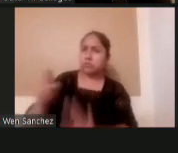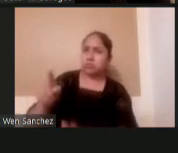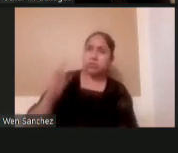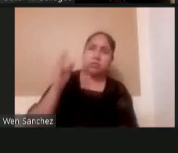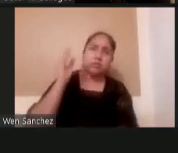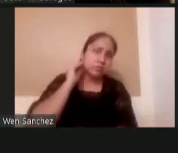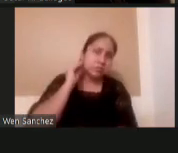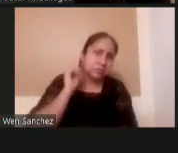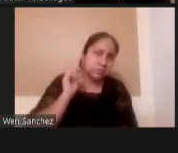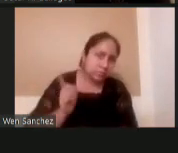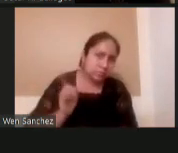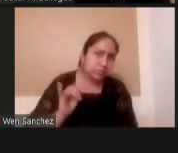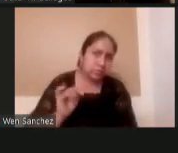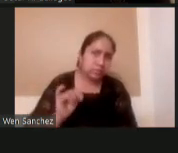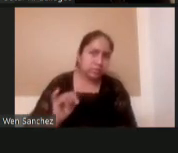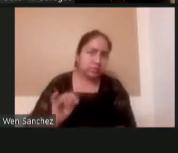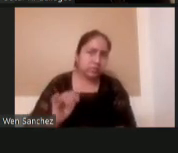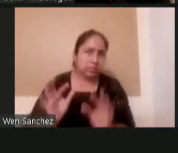más insistir,